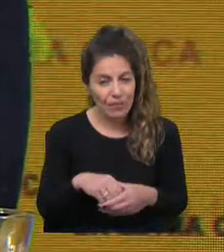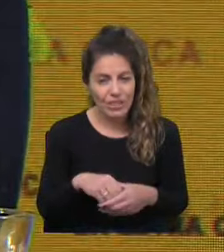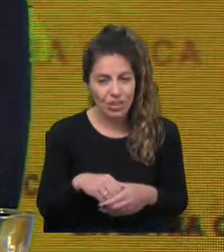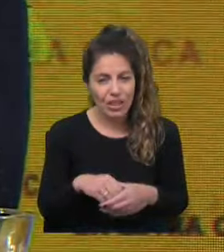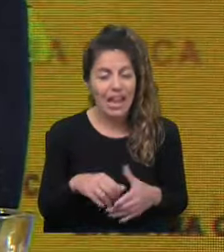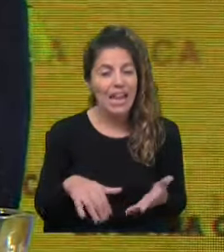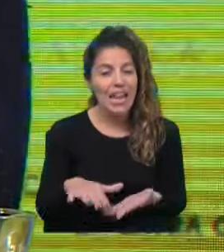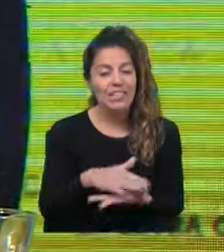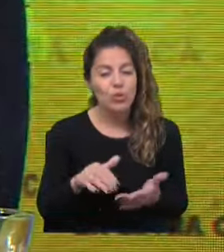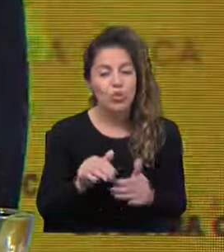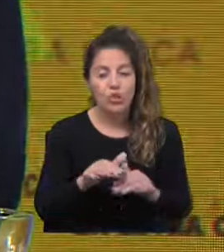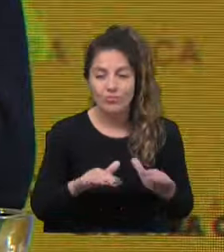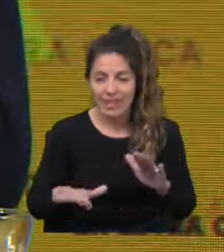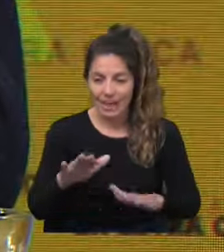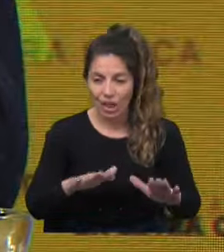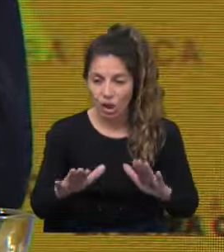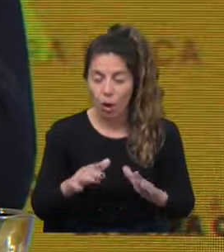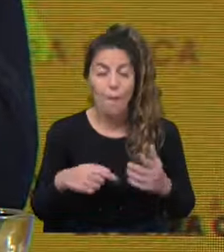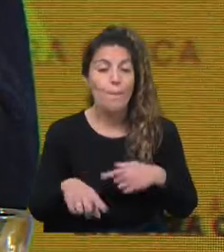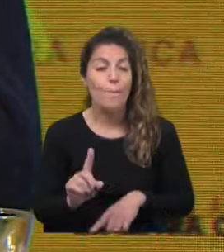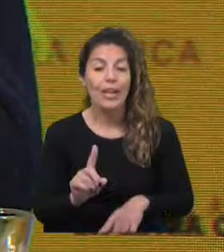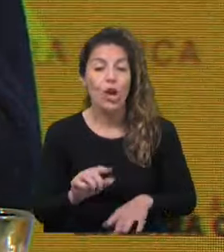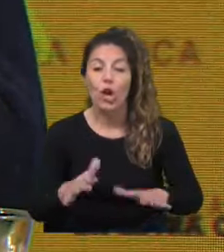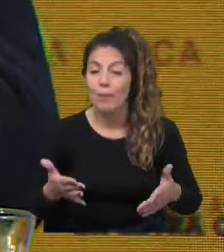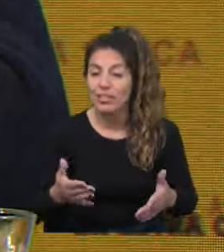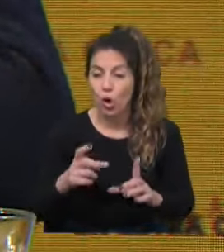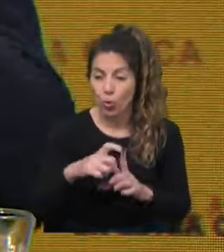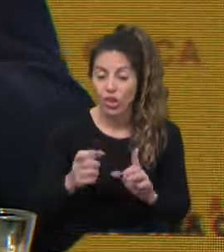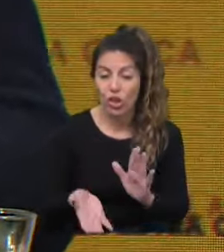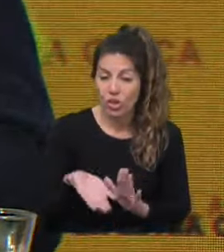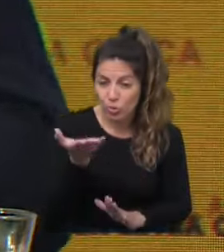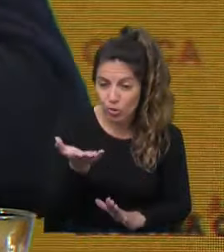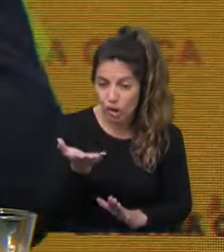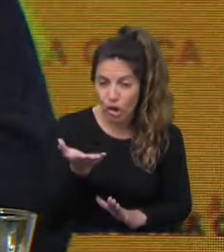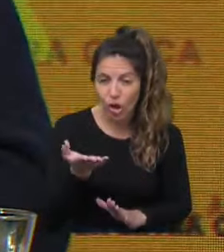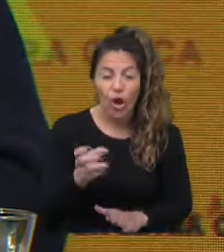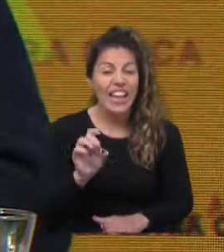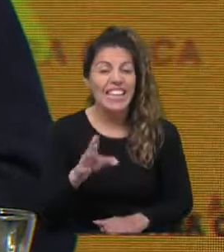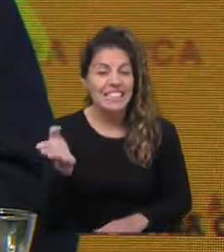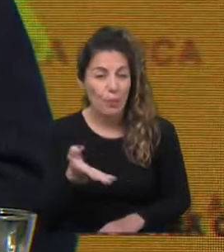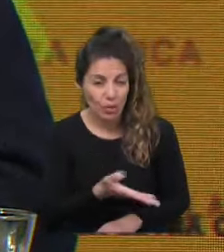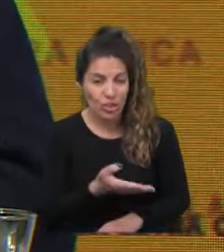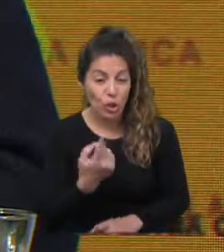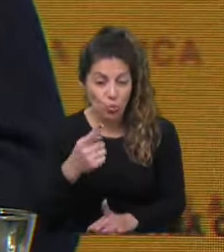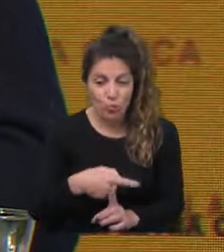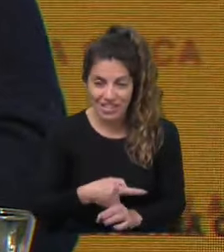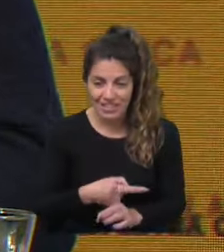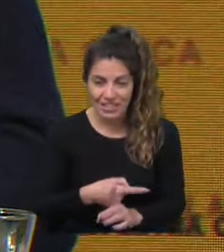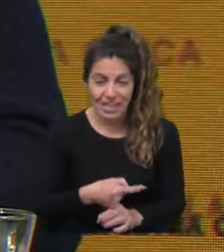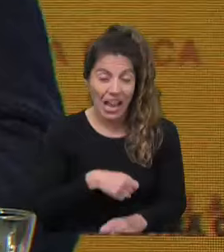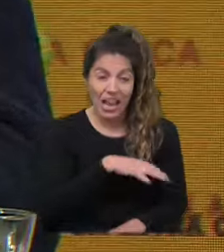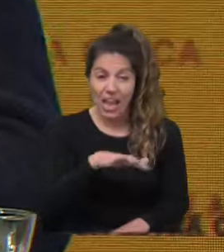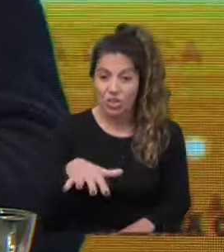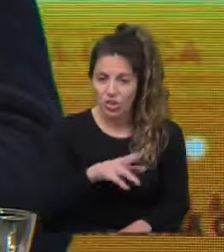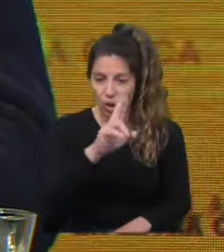la situación se corrigió. Pero lo que pasó es que cuando el dólar subió un 15% en un mes, la